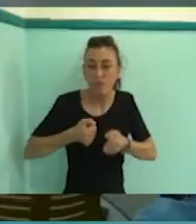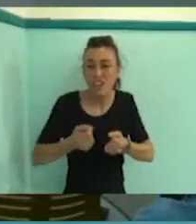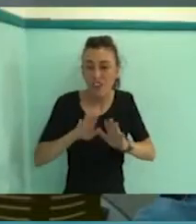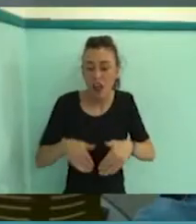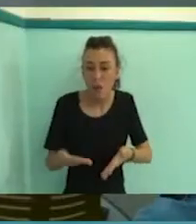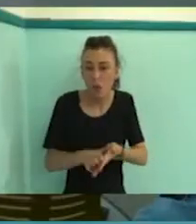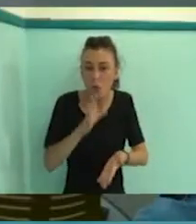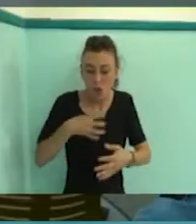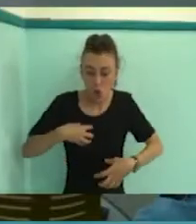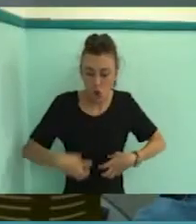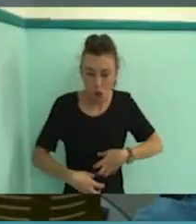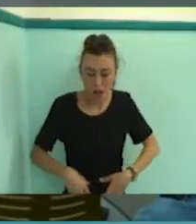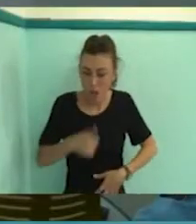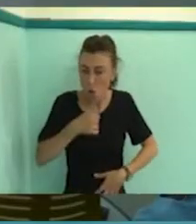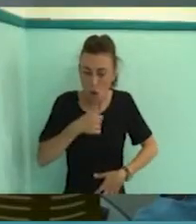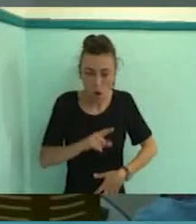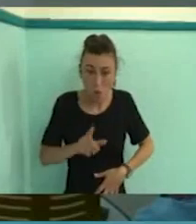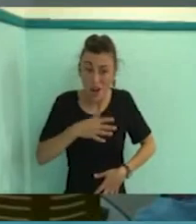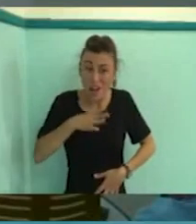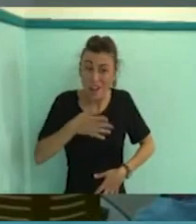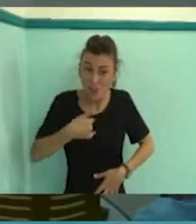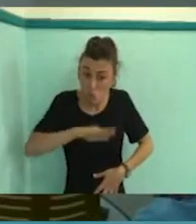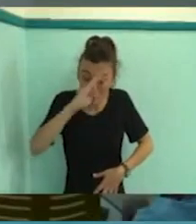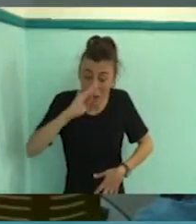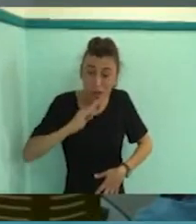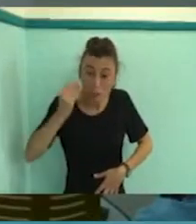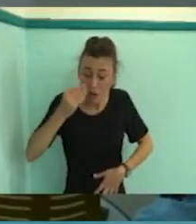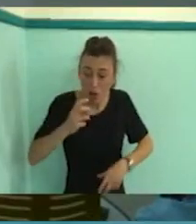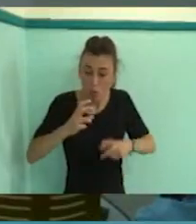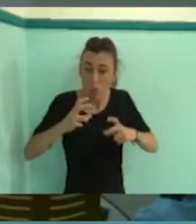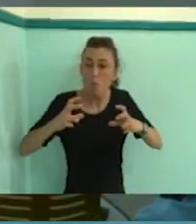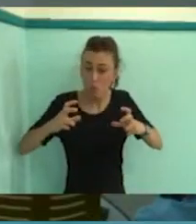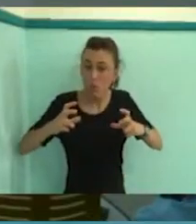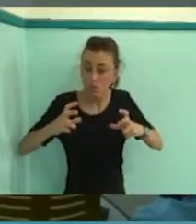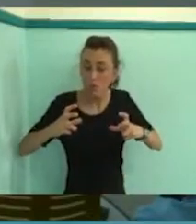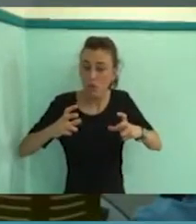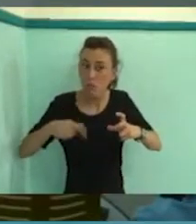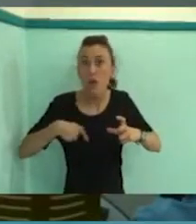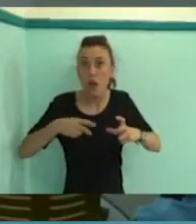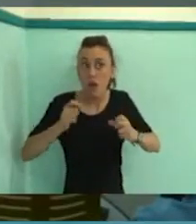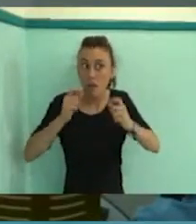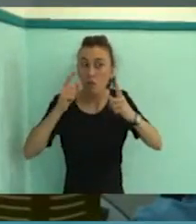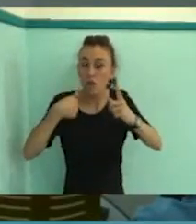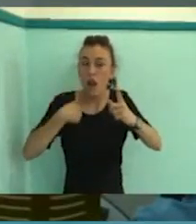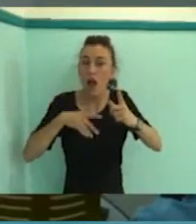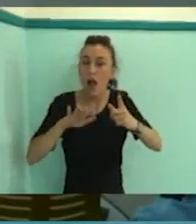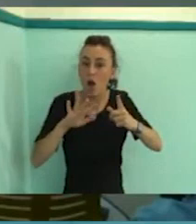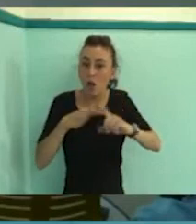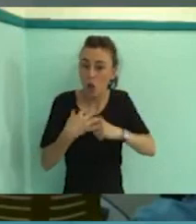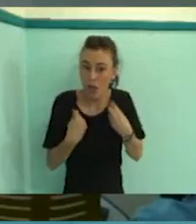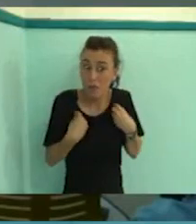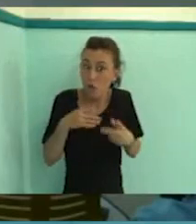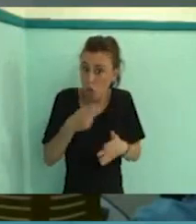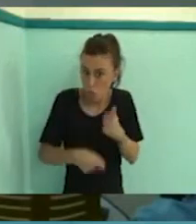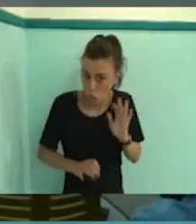Porque el padre consideraba que el niño se estaba poniendo gordo vale Para que veamos realmente la crudeza de A dónde llega todo lo que estamos lo que estamos viviendo Si os interesa más el